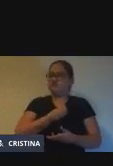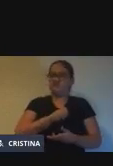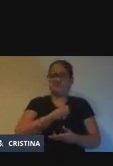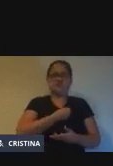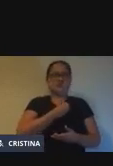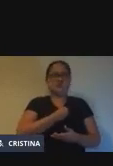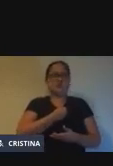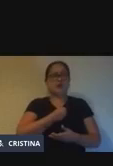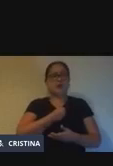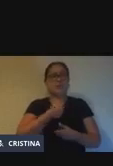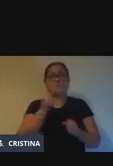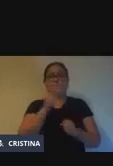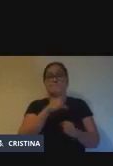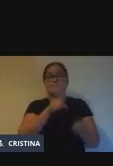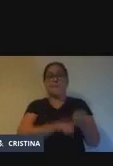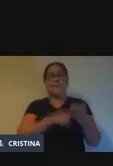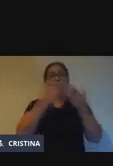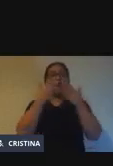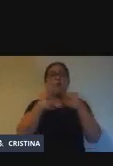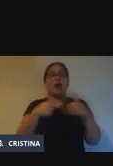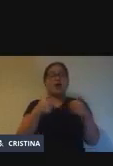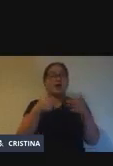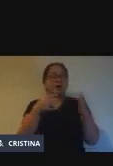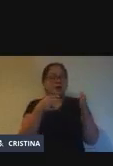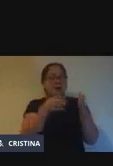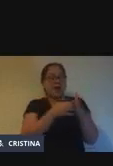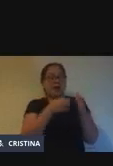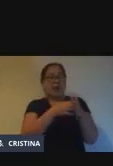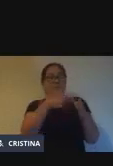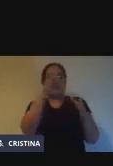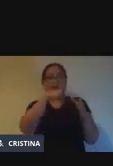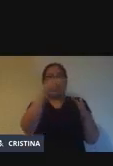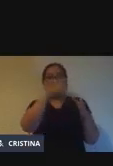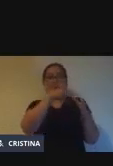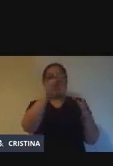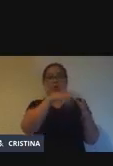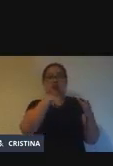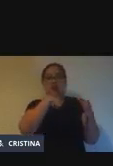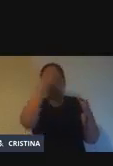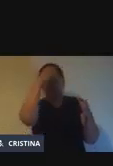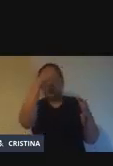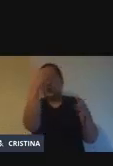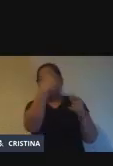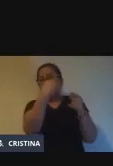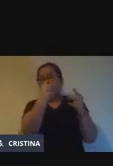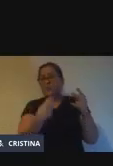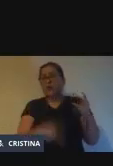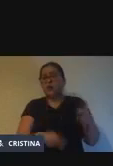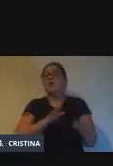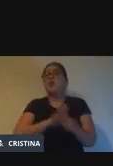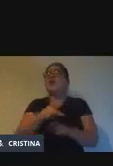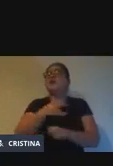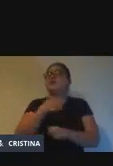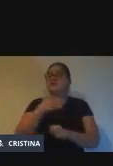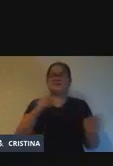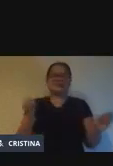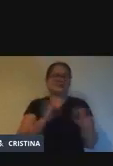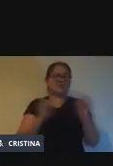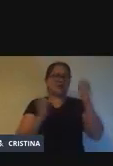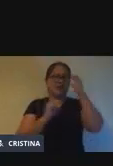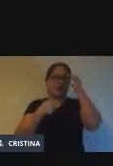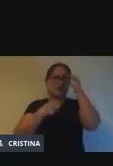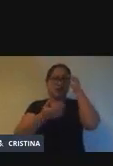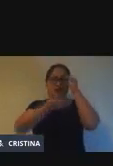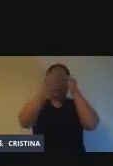pongo en una caja reconociendo qué emoción es, porque tampoco la identifico, ni